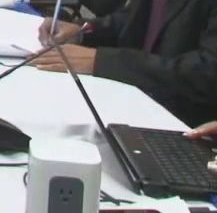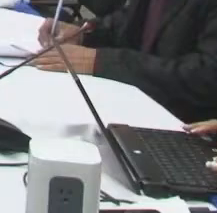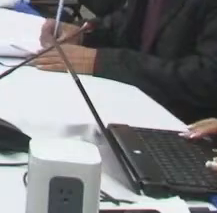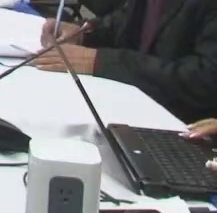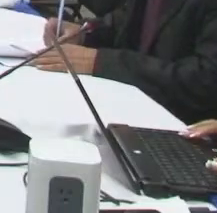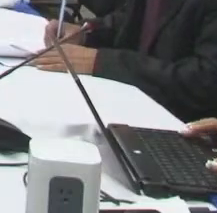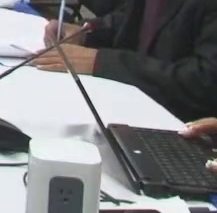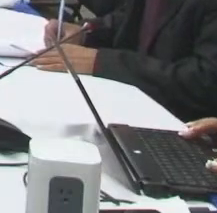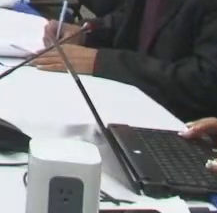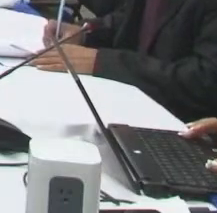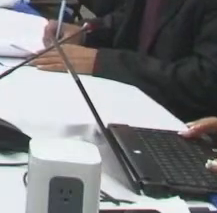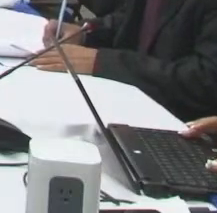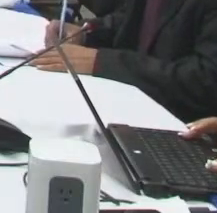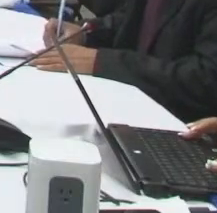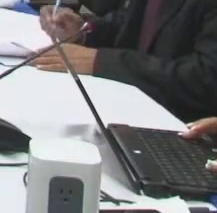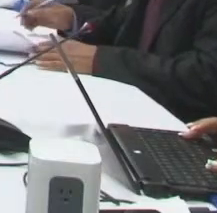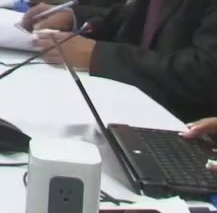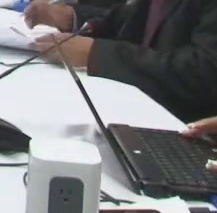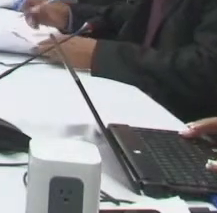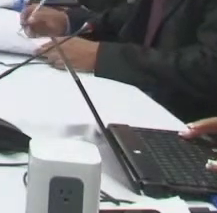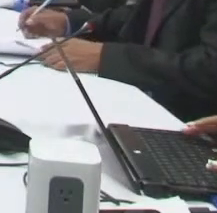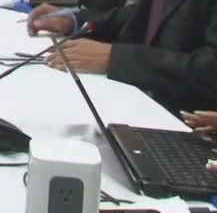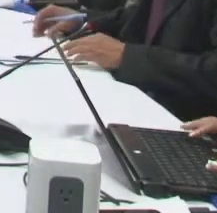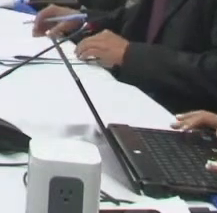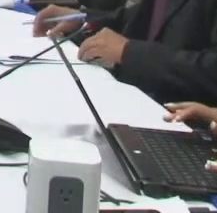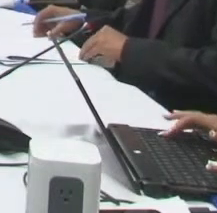lo hay, licenciada. No.